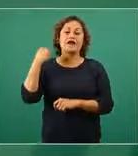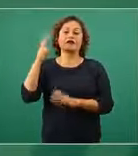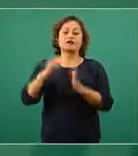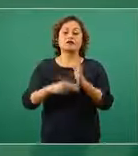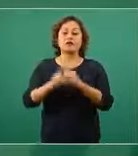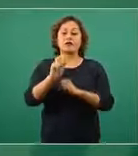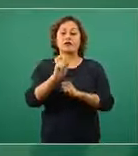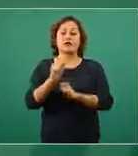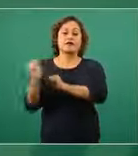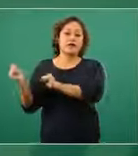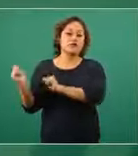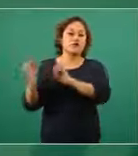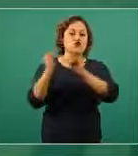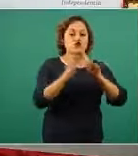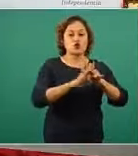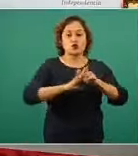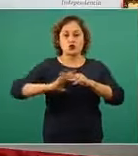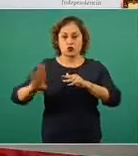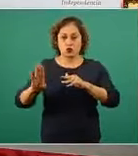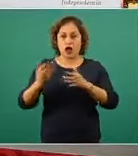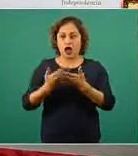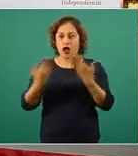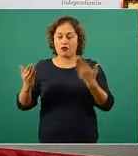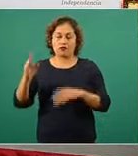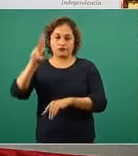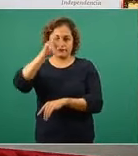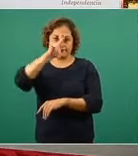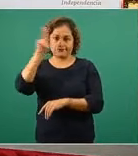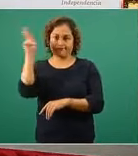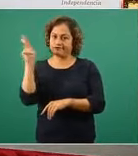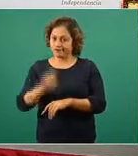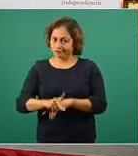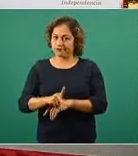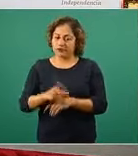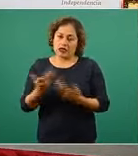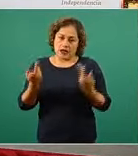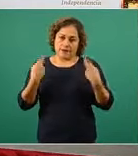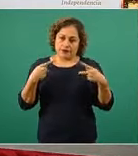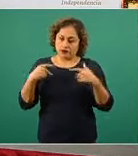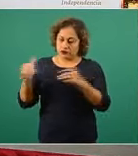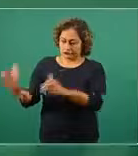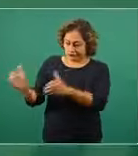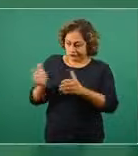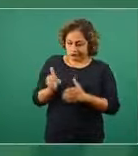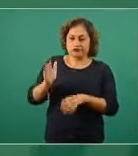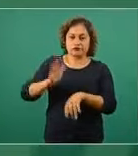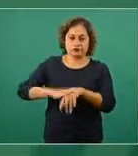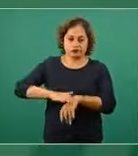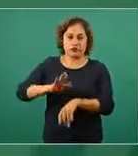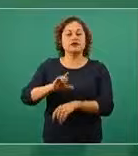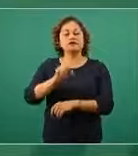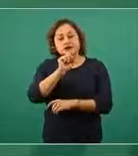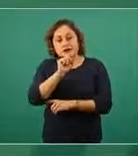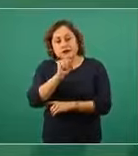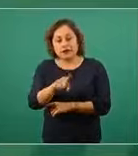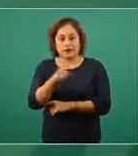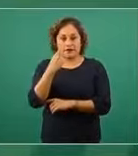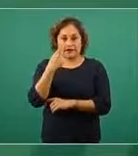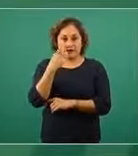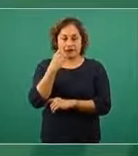2020. Obviamente la captación de esta población también fue mucho mayor. Acto seguido también es importante aclarar que